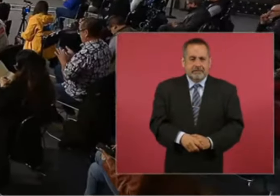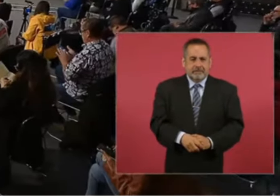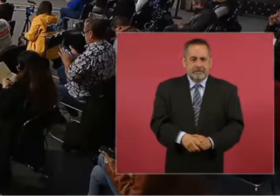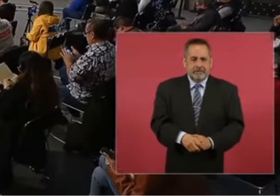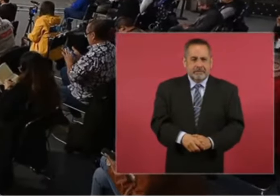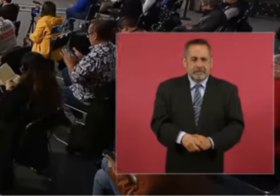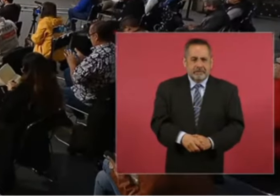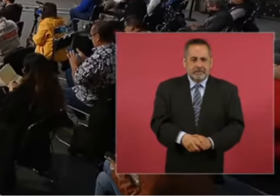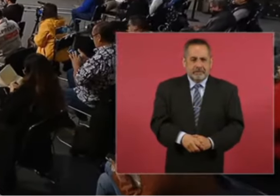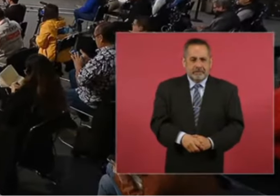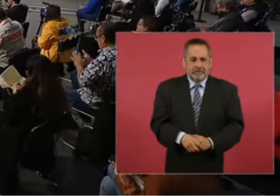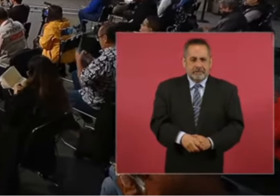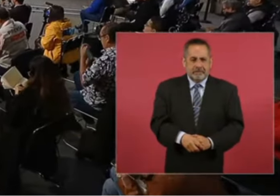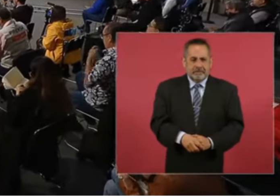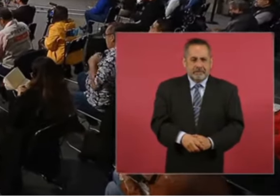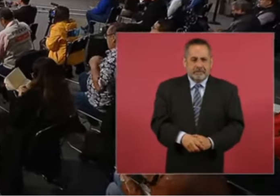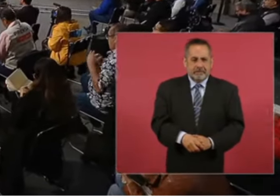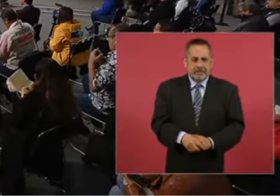Ahí está. Aquí está saliendo.